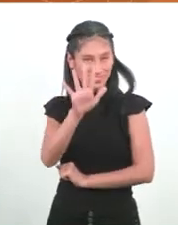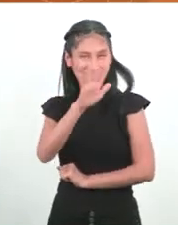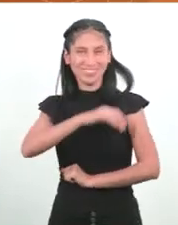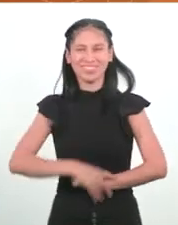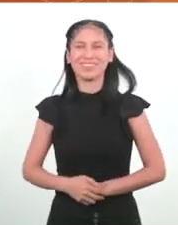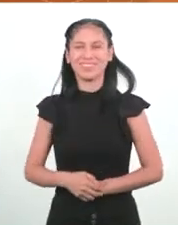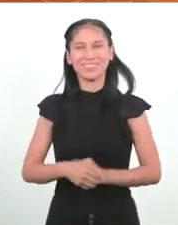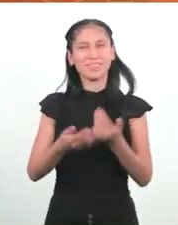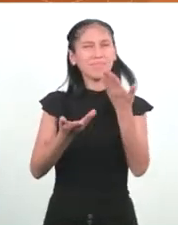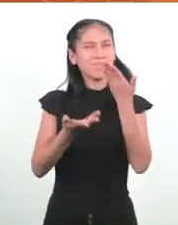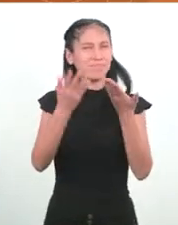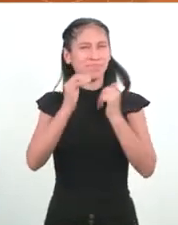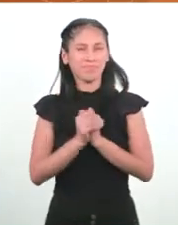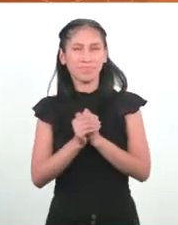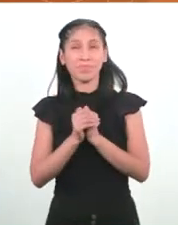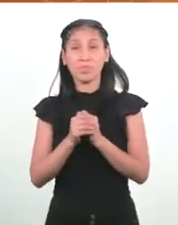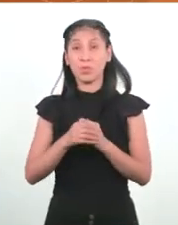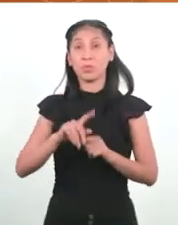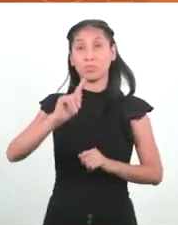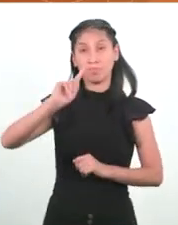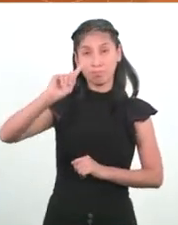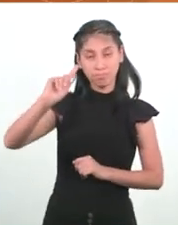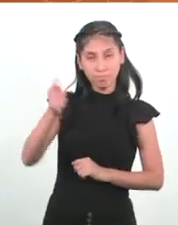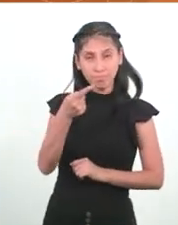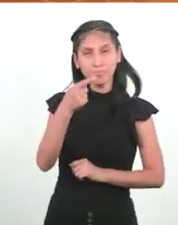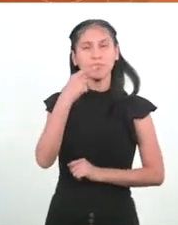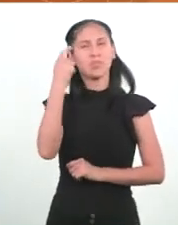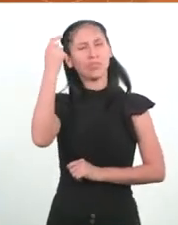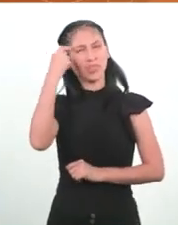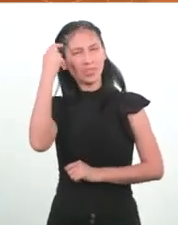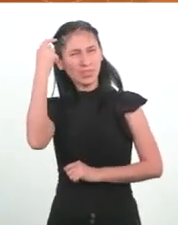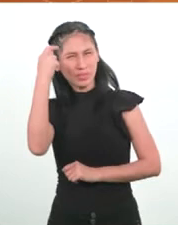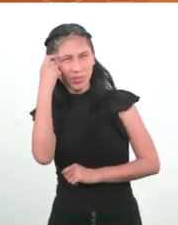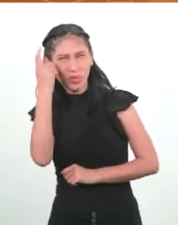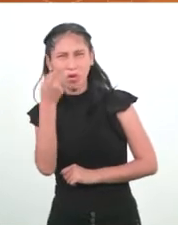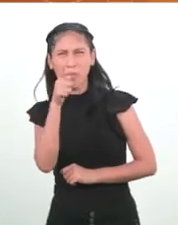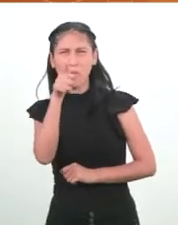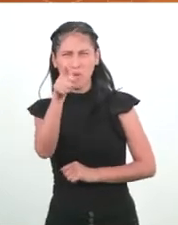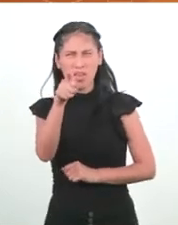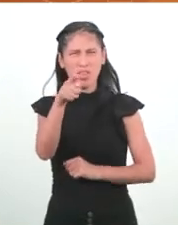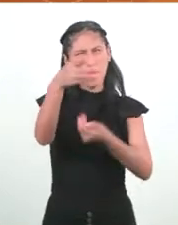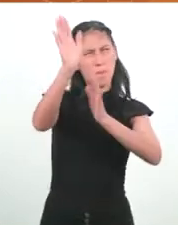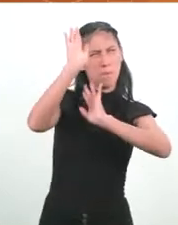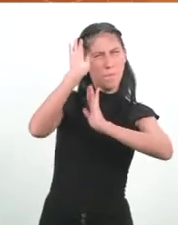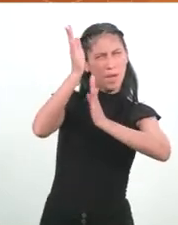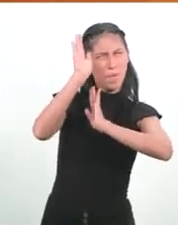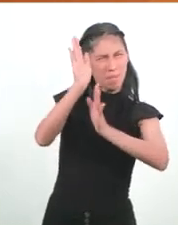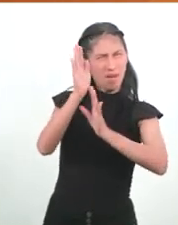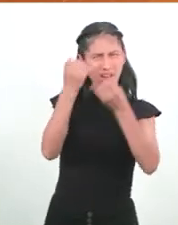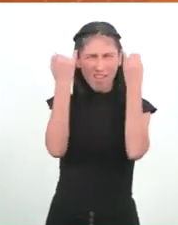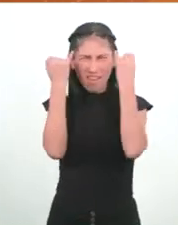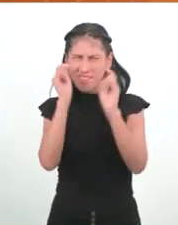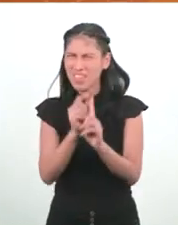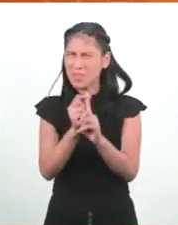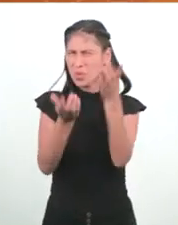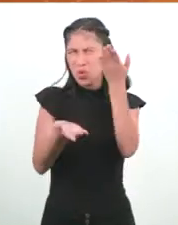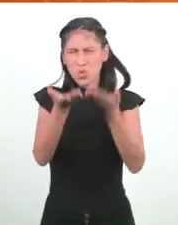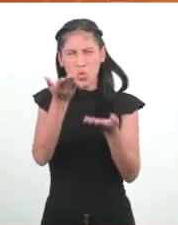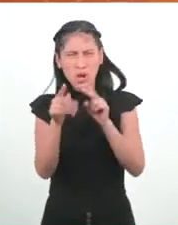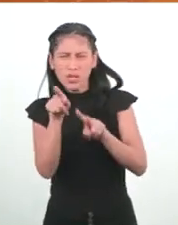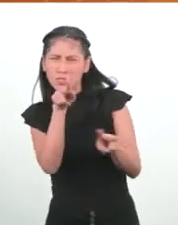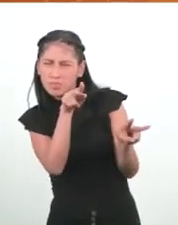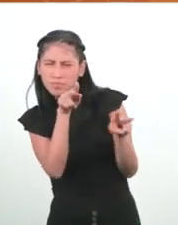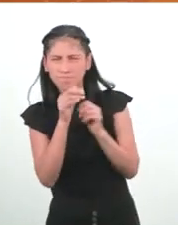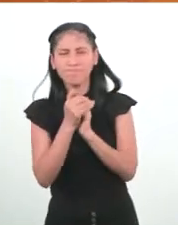recomendaciones. 5. Prende el radar interno que llevamos e identifica la idea principal.